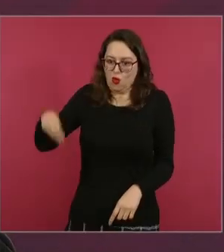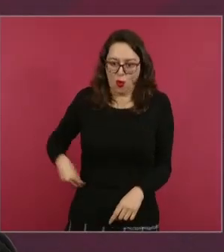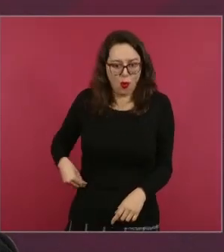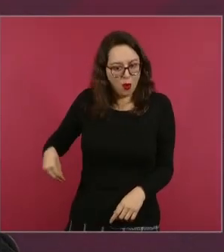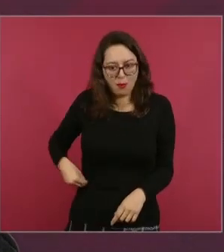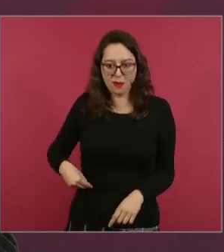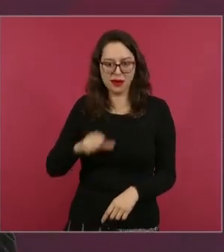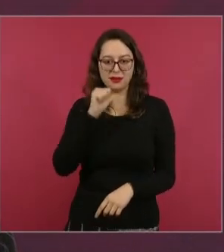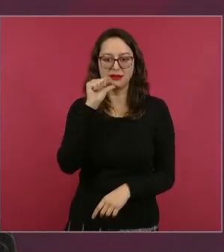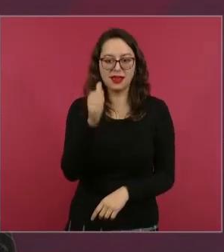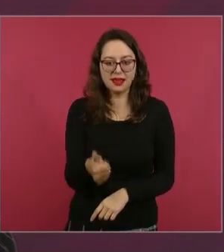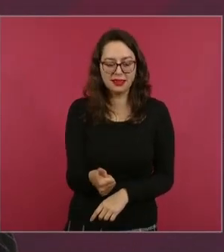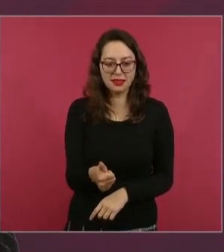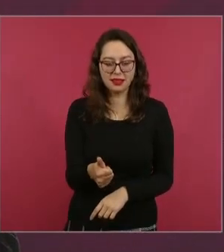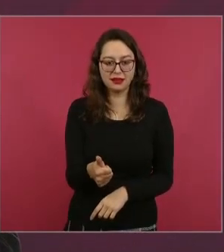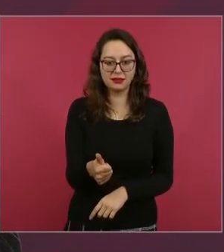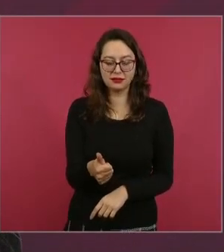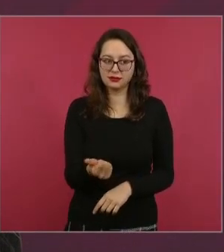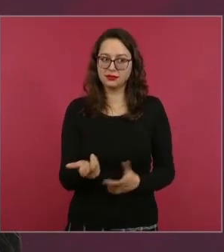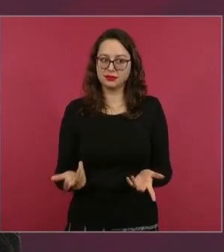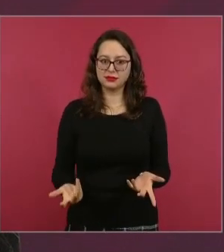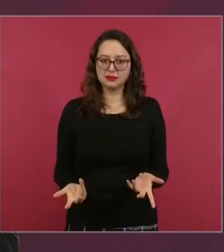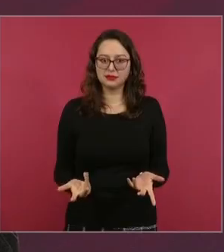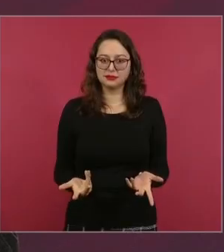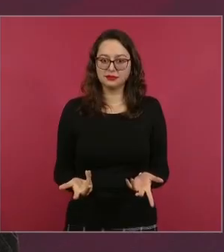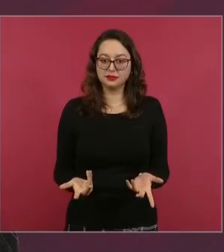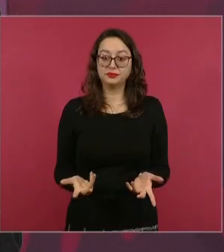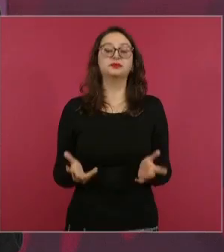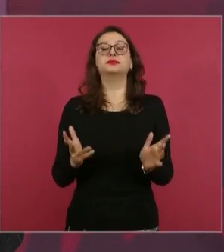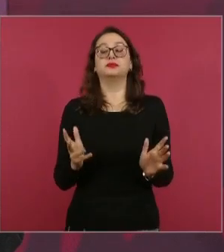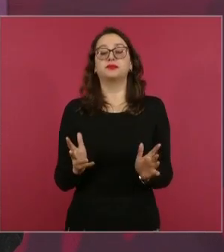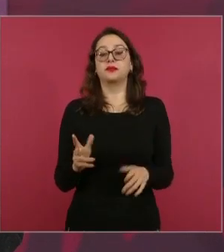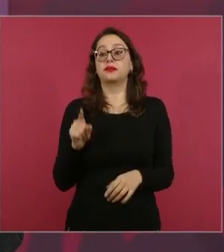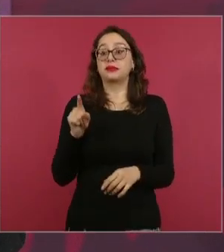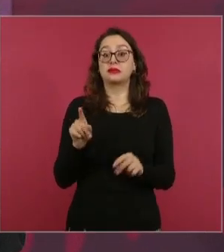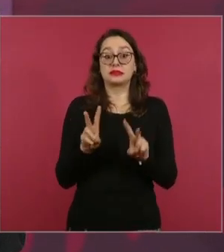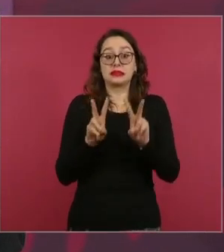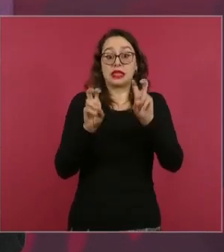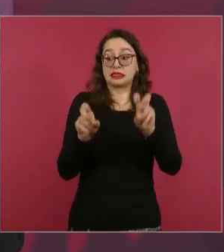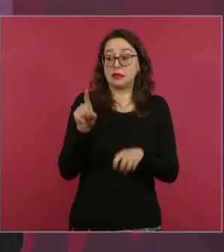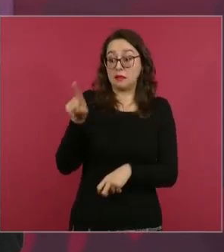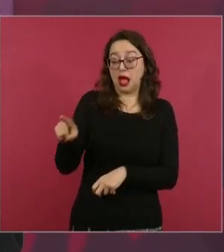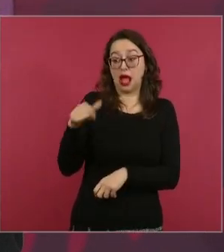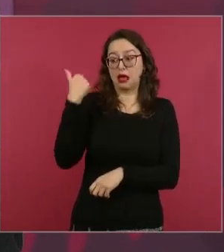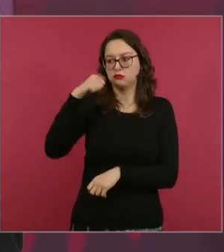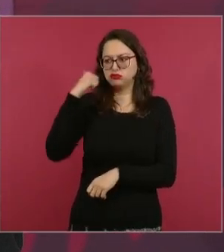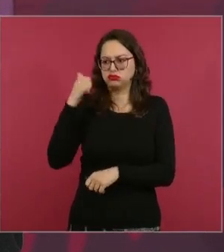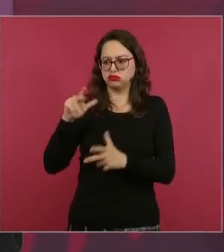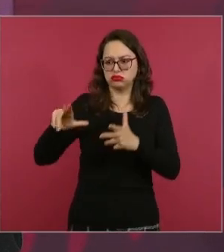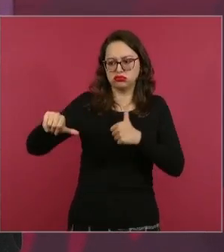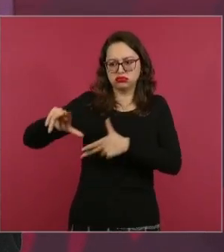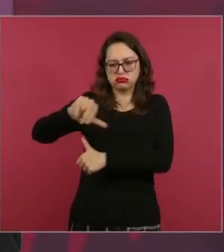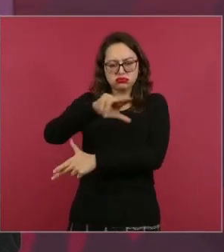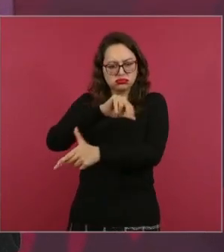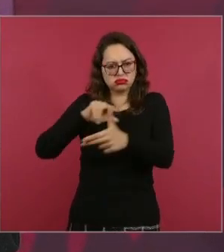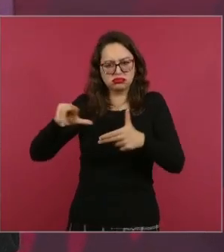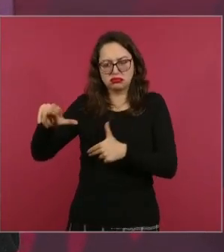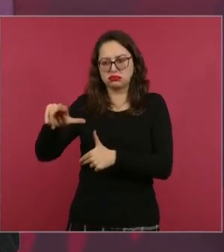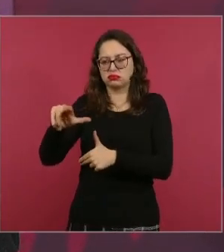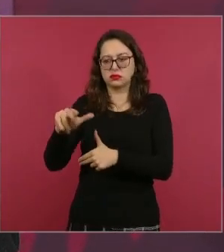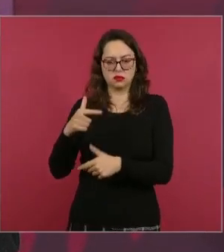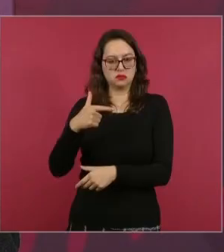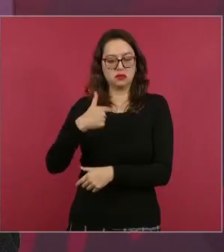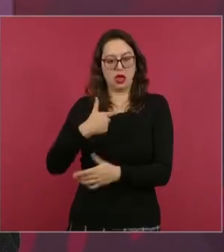distintas en el caso de el huracán yo estuve pendiente todo el tiempo todo